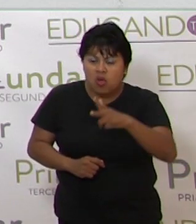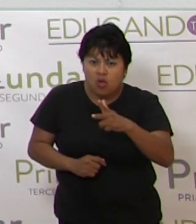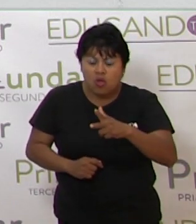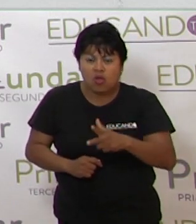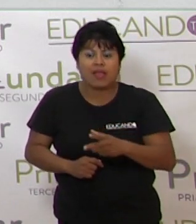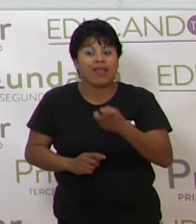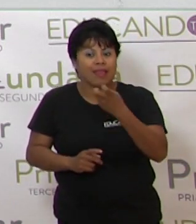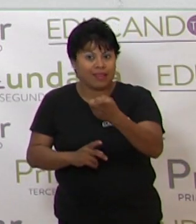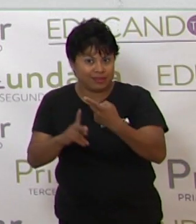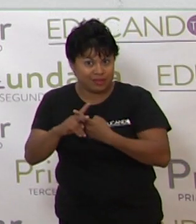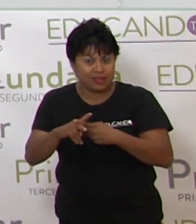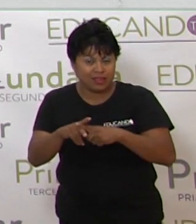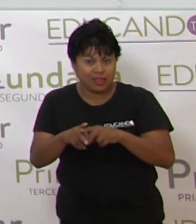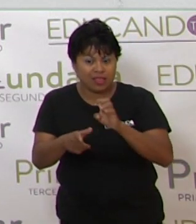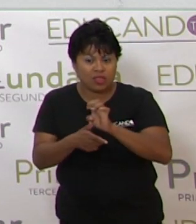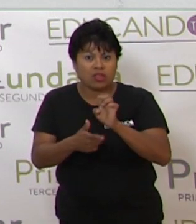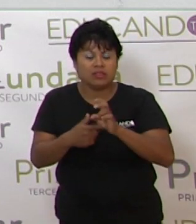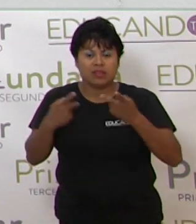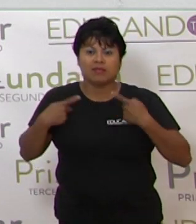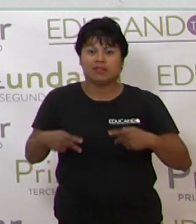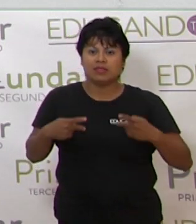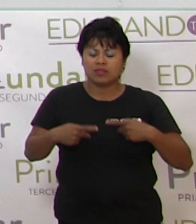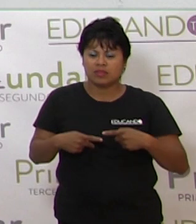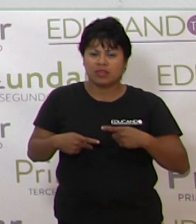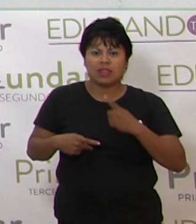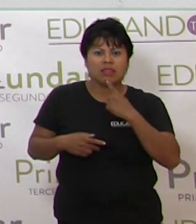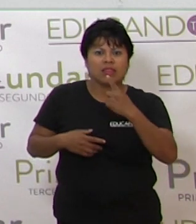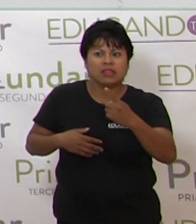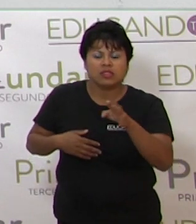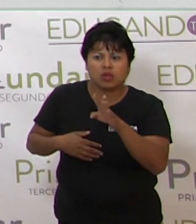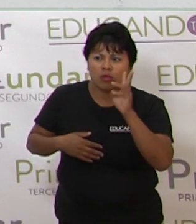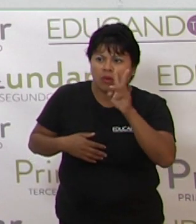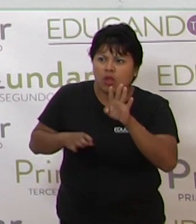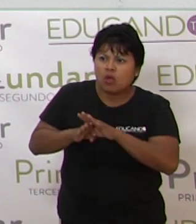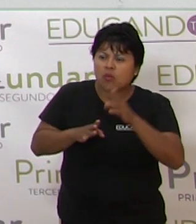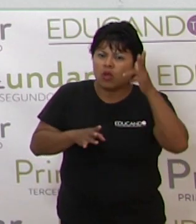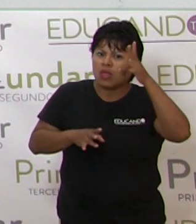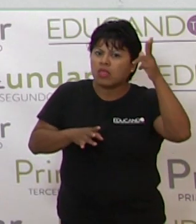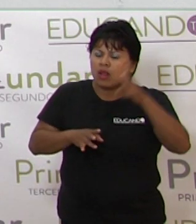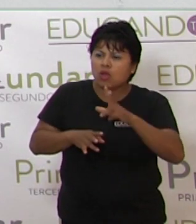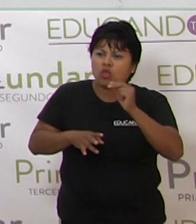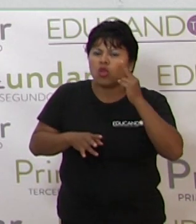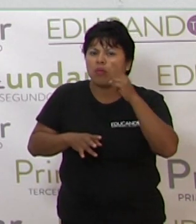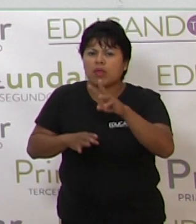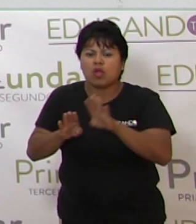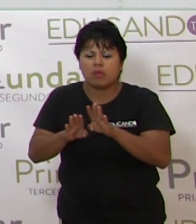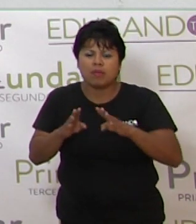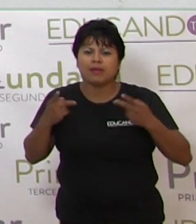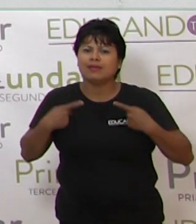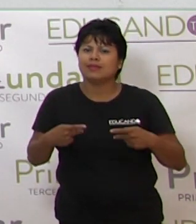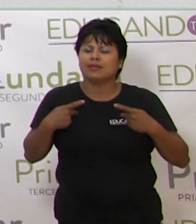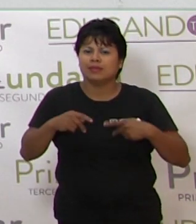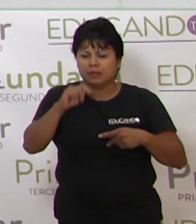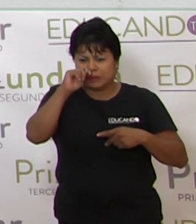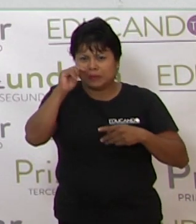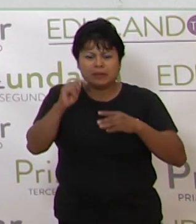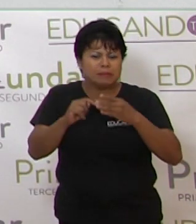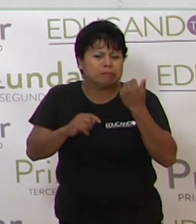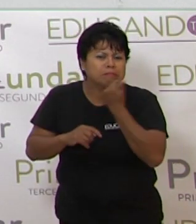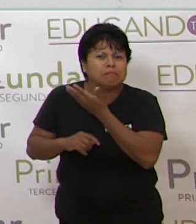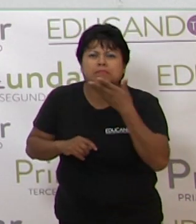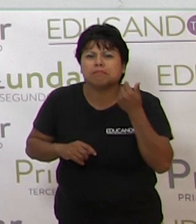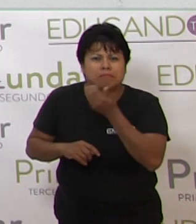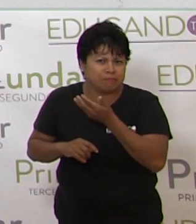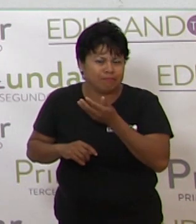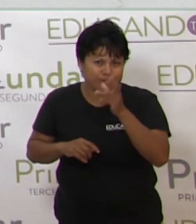Y entonces ahí la gente también empieza a verlo como un hidalgo y ya no lo ve como un personaje común y